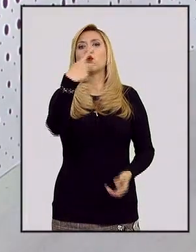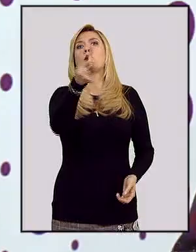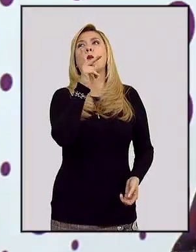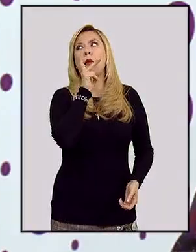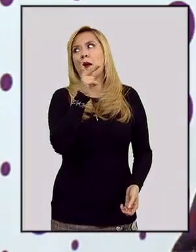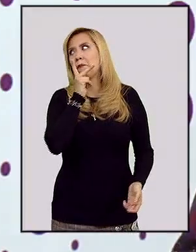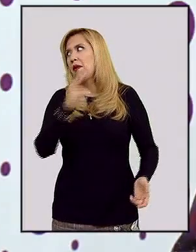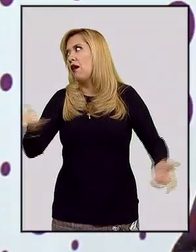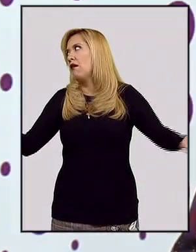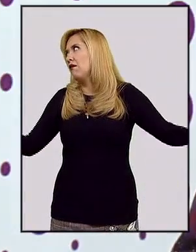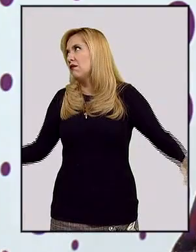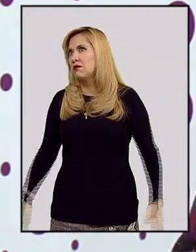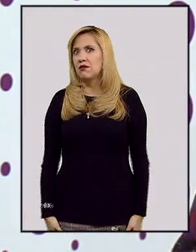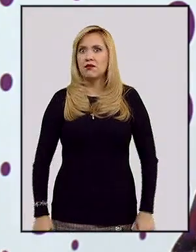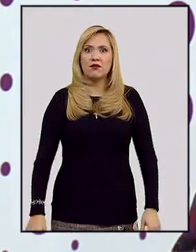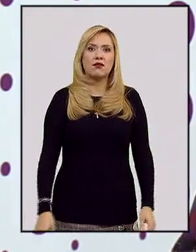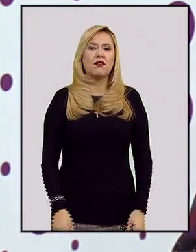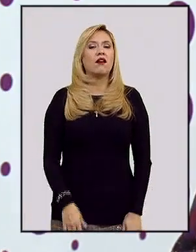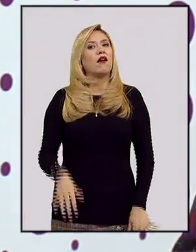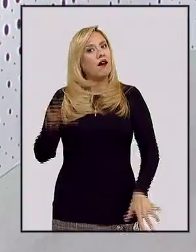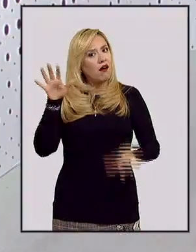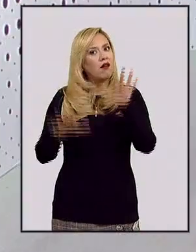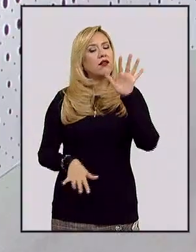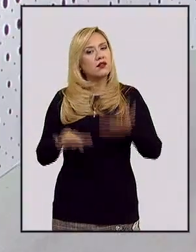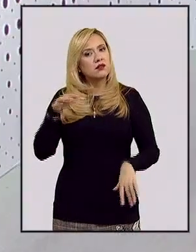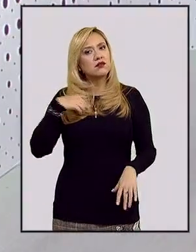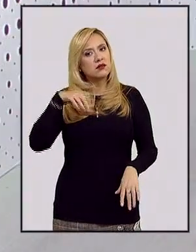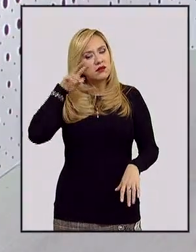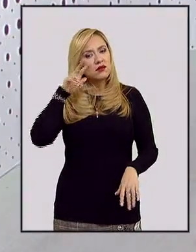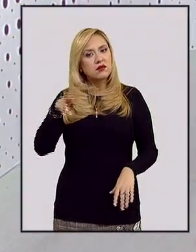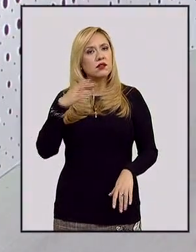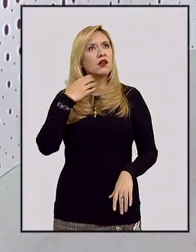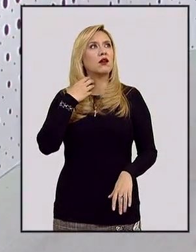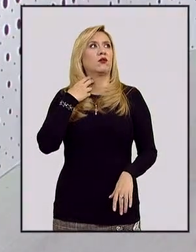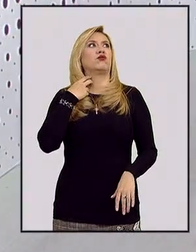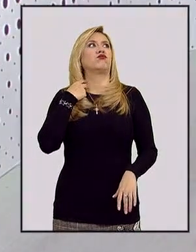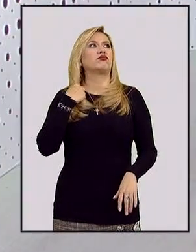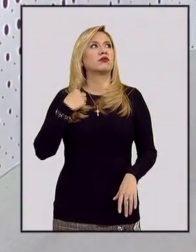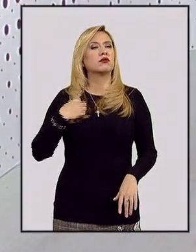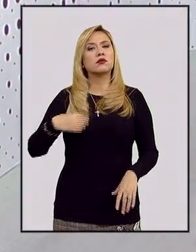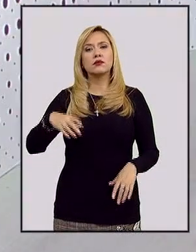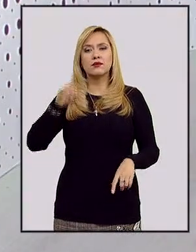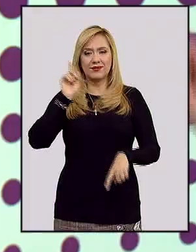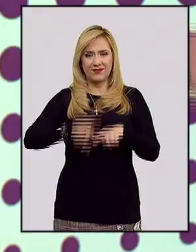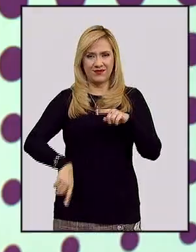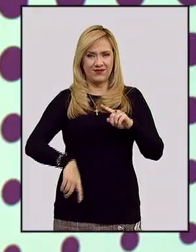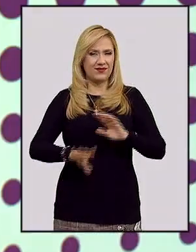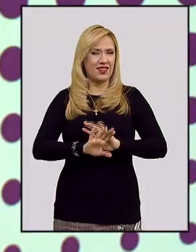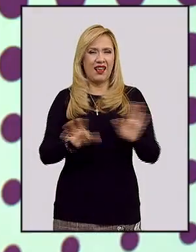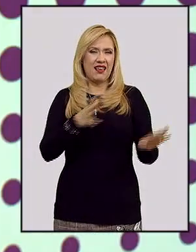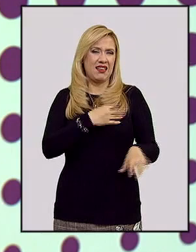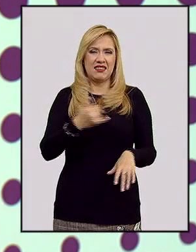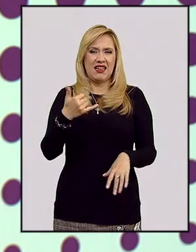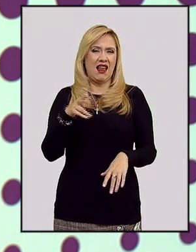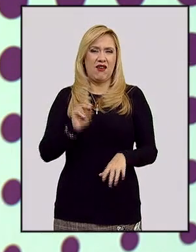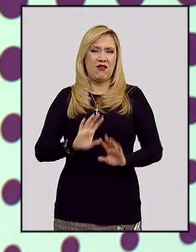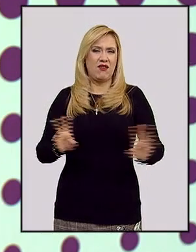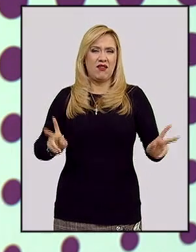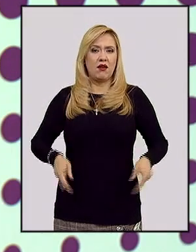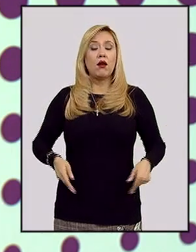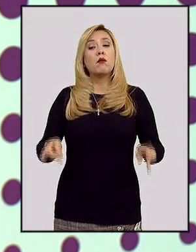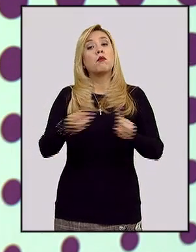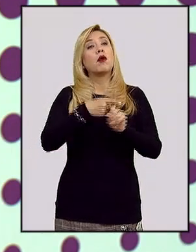quienes tienen que decidir, porque hemos visto que en muchos casos, no sé, para las esterilizaciones, es el consentimiento del esposo.